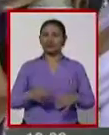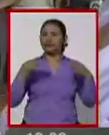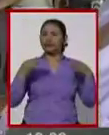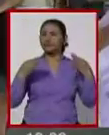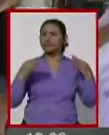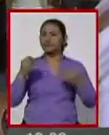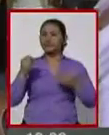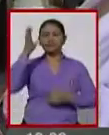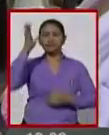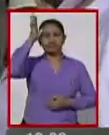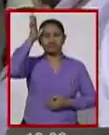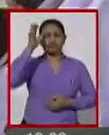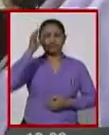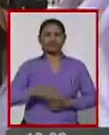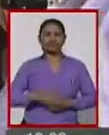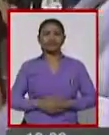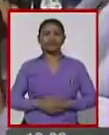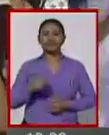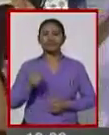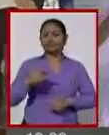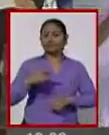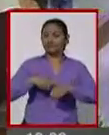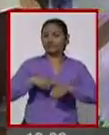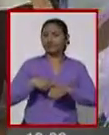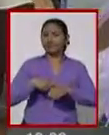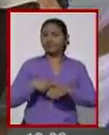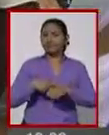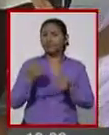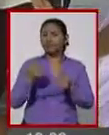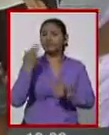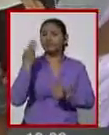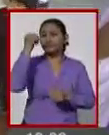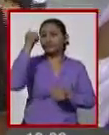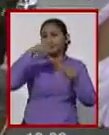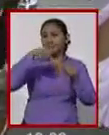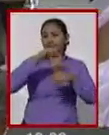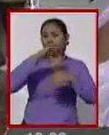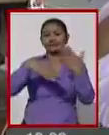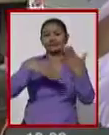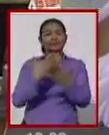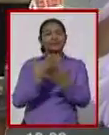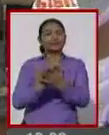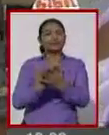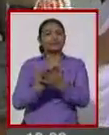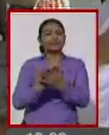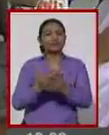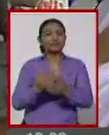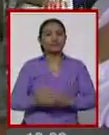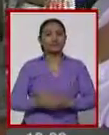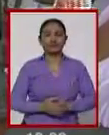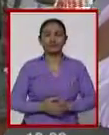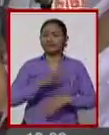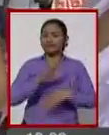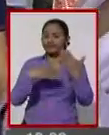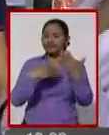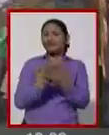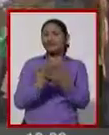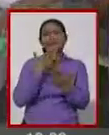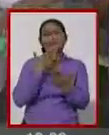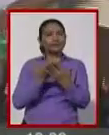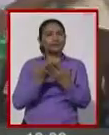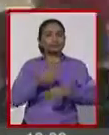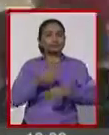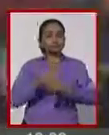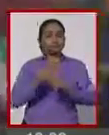los papás. ¿Cuáles son los mejores momentos al lado de tu papá? Hay todos, no hay uno en específico. Todos son buenos